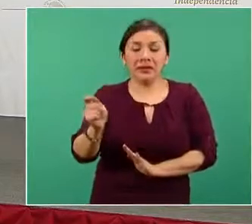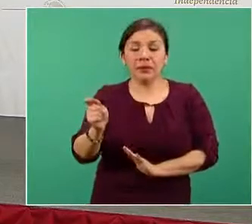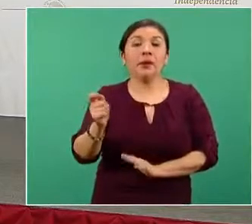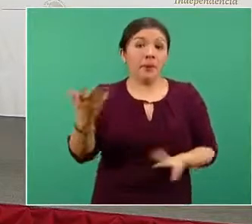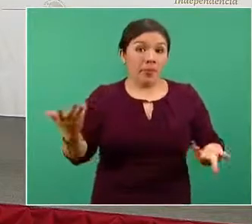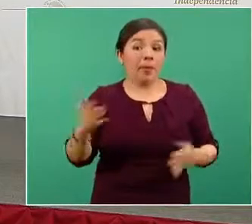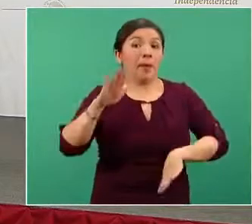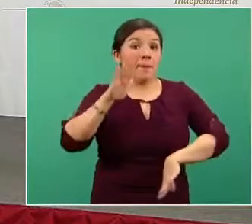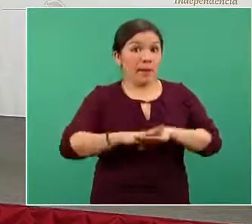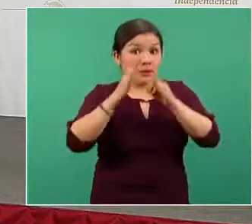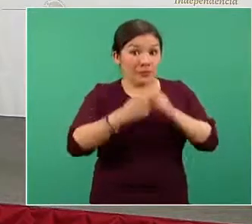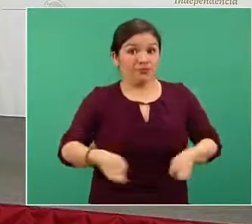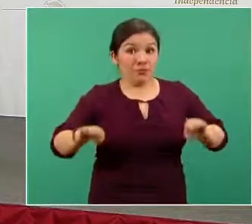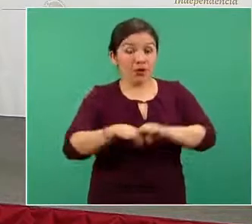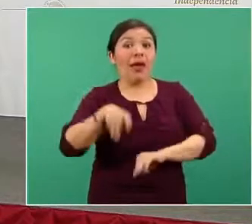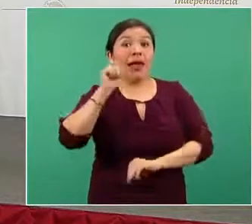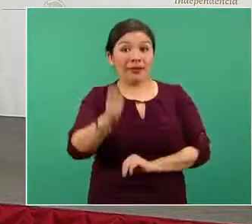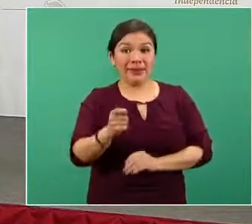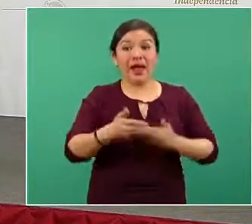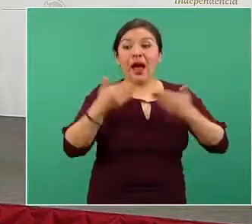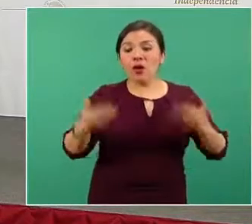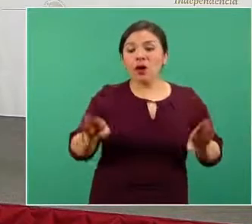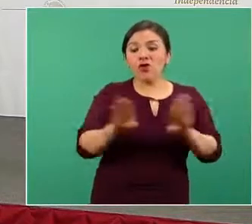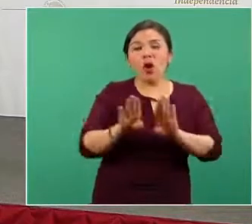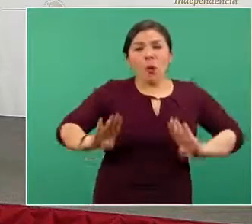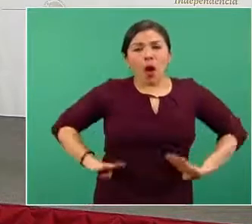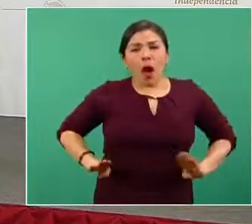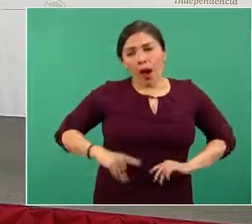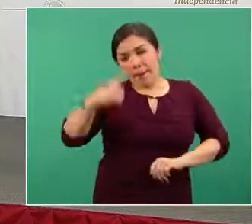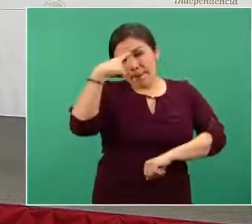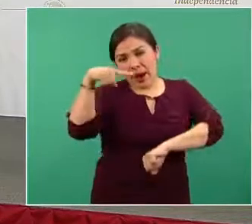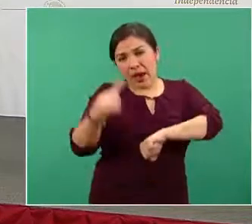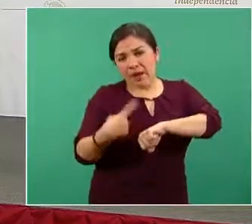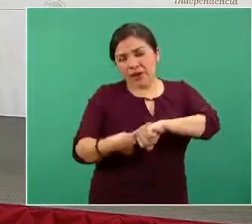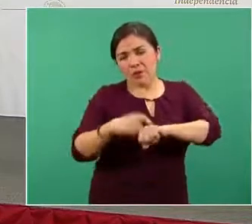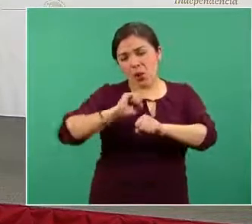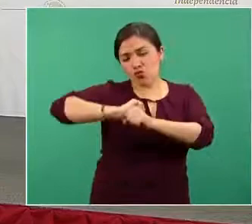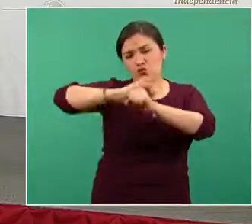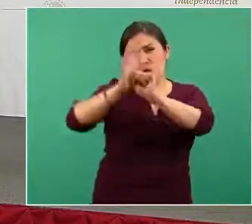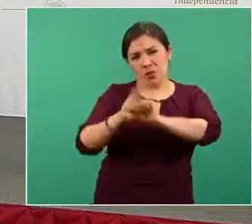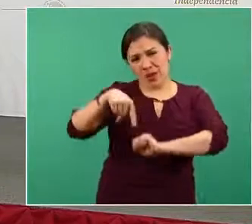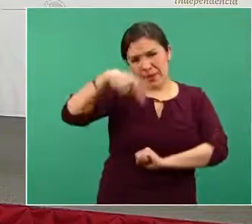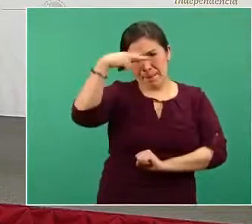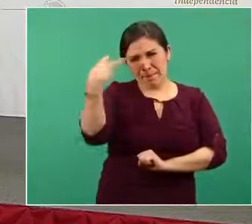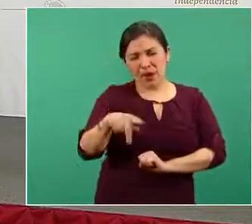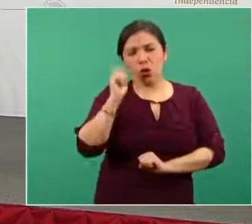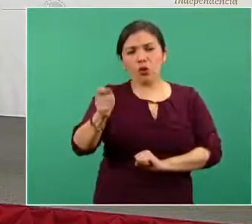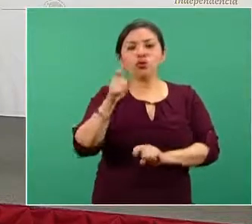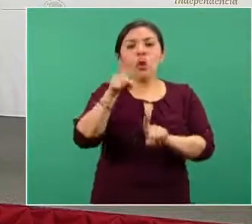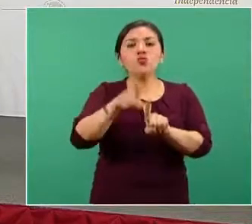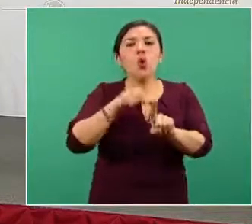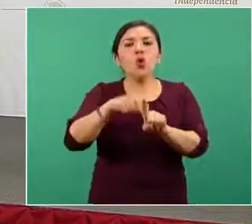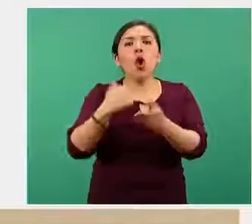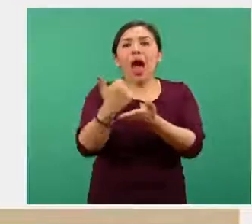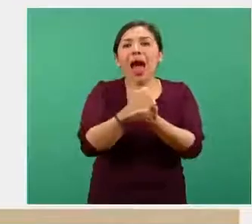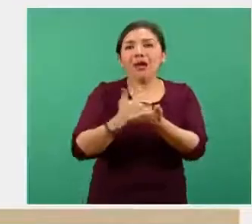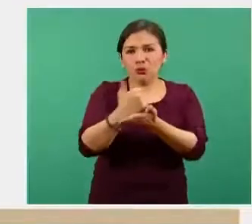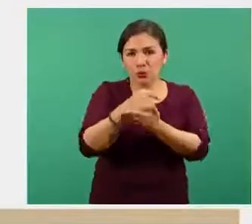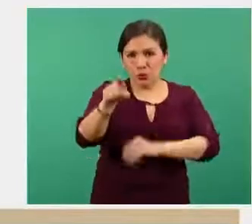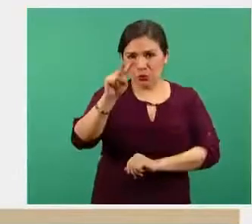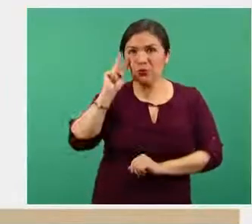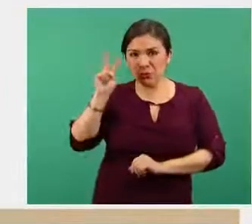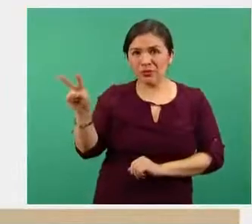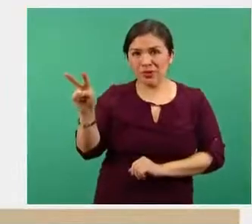más destacamos es la del comportamiento epidémico de la COVID-19 en México, que es la de color azul, y pueden